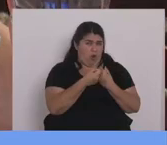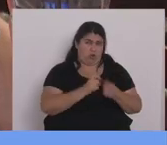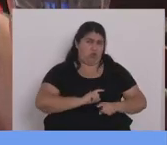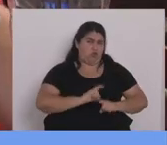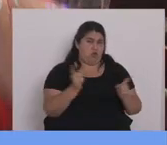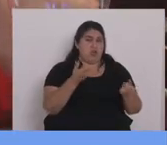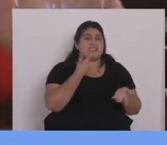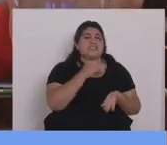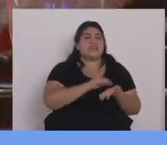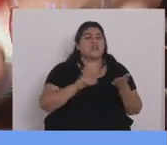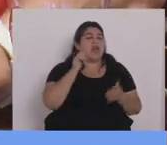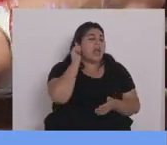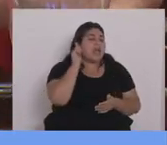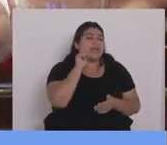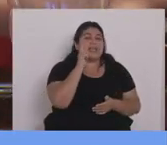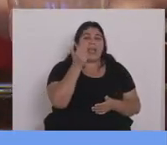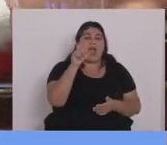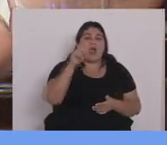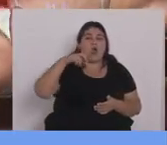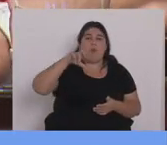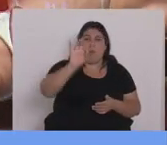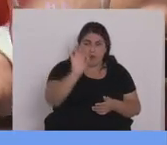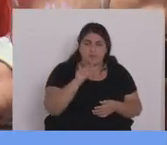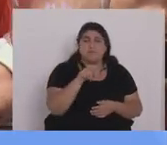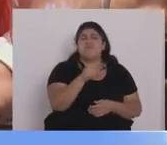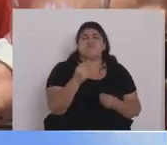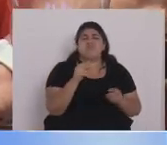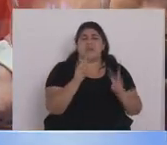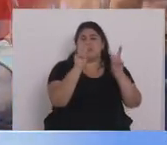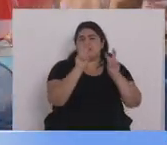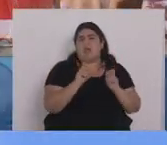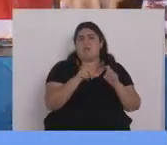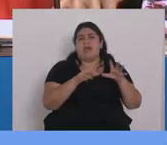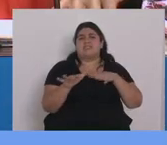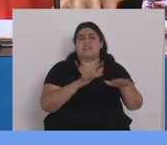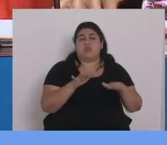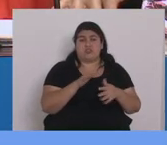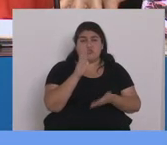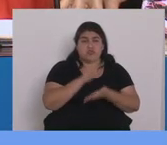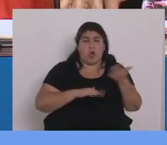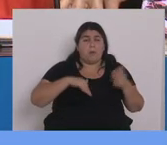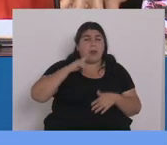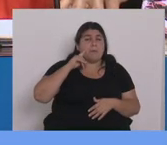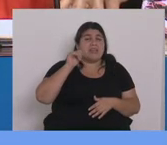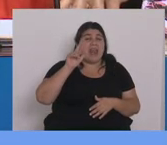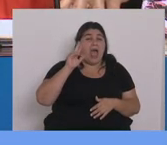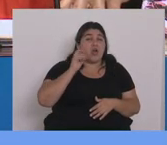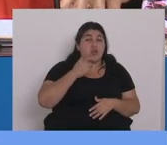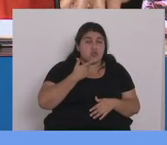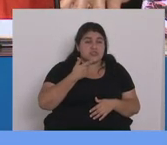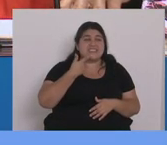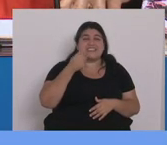senadora Jacopo, por lo menos en cuanto a lo que respecta a la situación de Milagros Sala. Milagros Sala